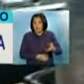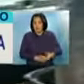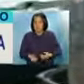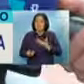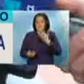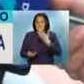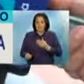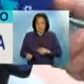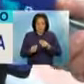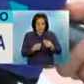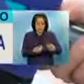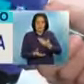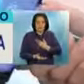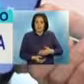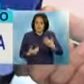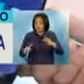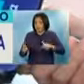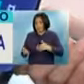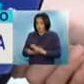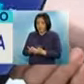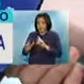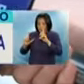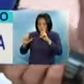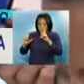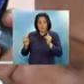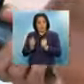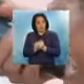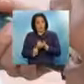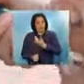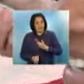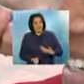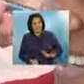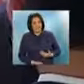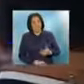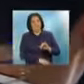presidente. Ya llegó, ya me tomaron foto también con el presidente.